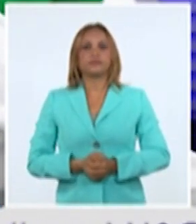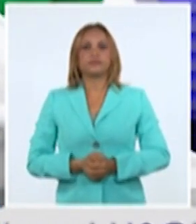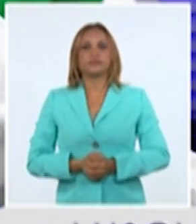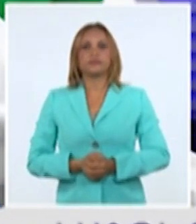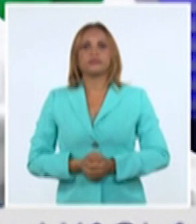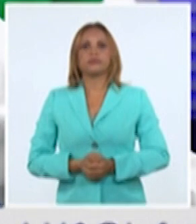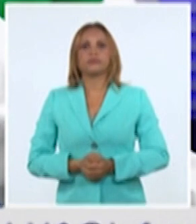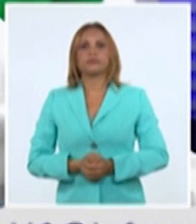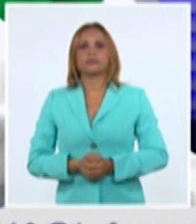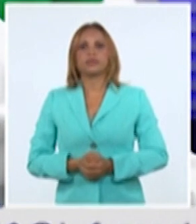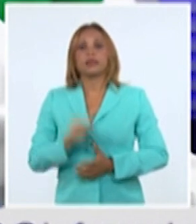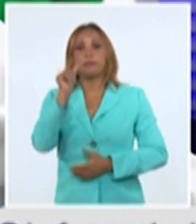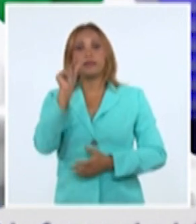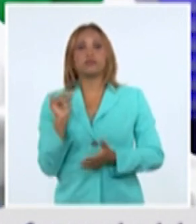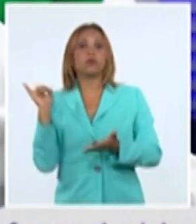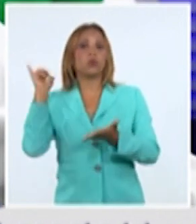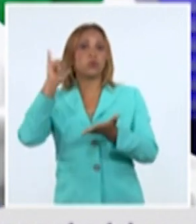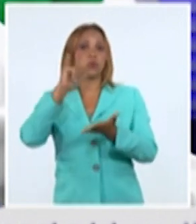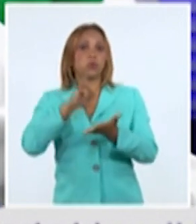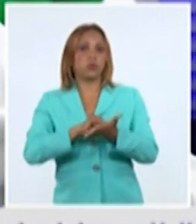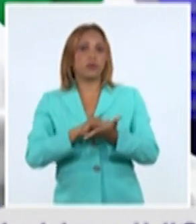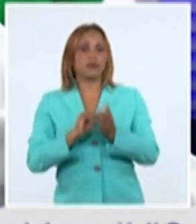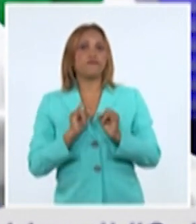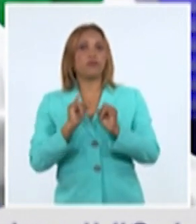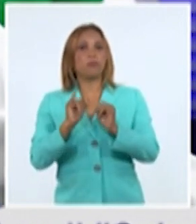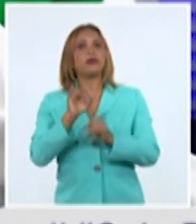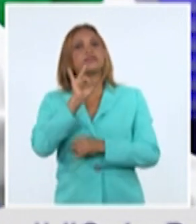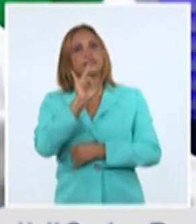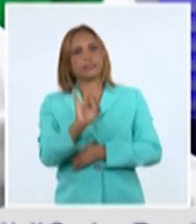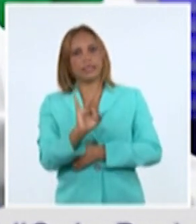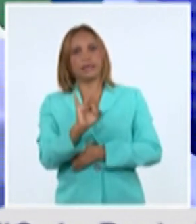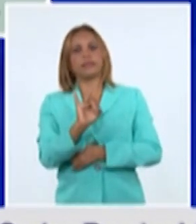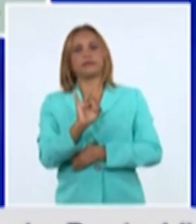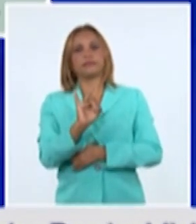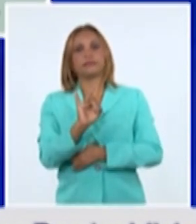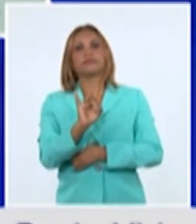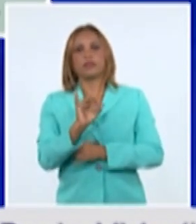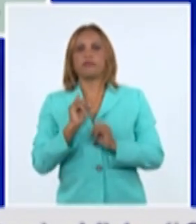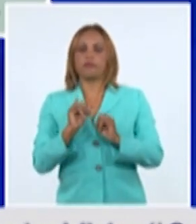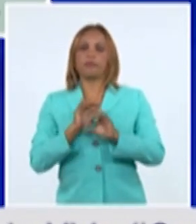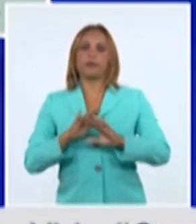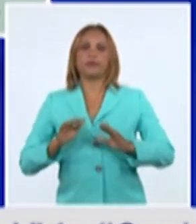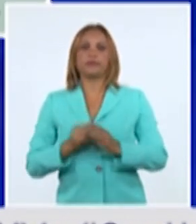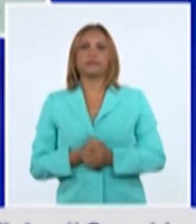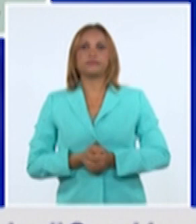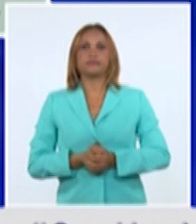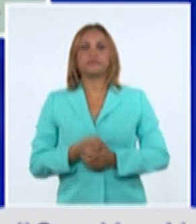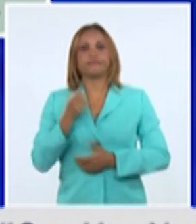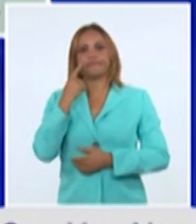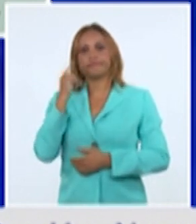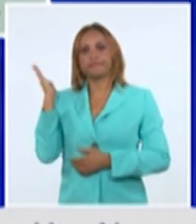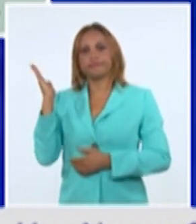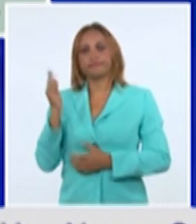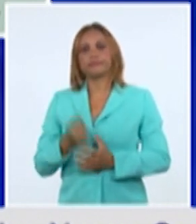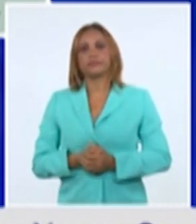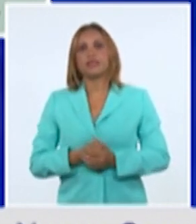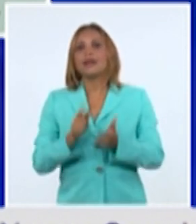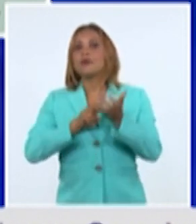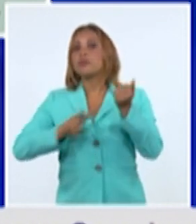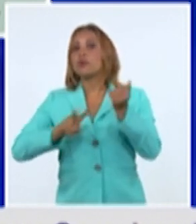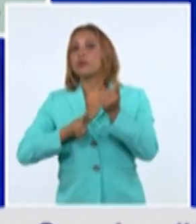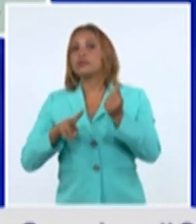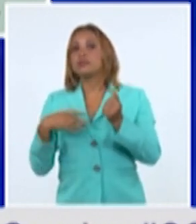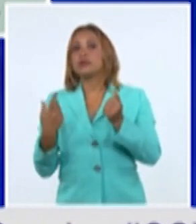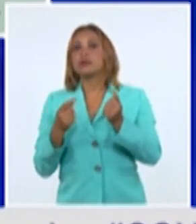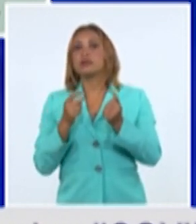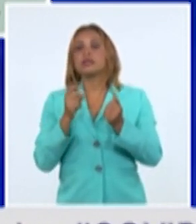Casos importados, como ya informé, 7 en el día de ayer. Ahí lo tienen, de las provincias, 2